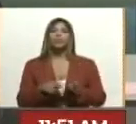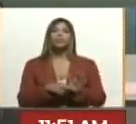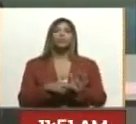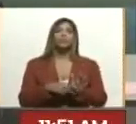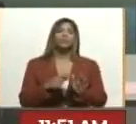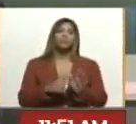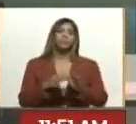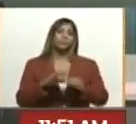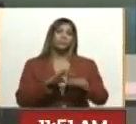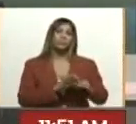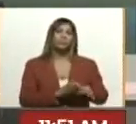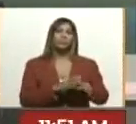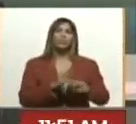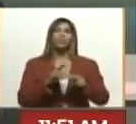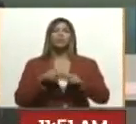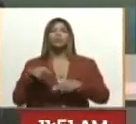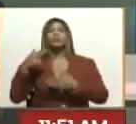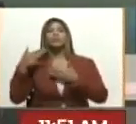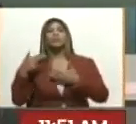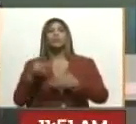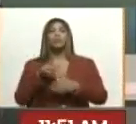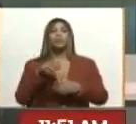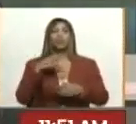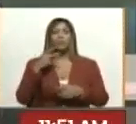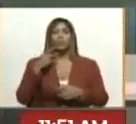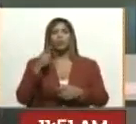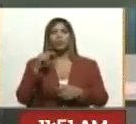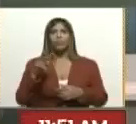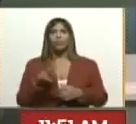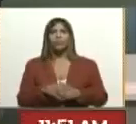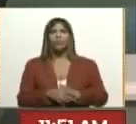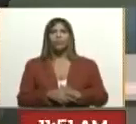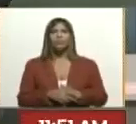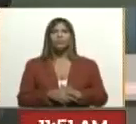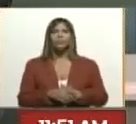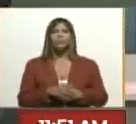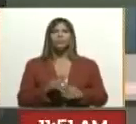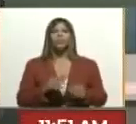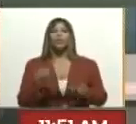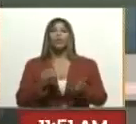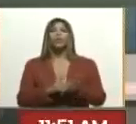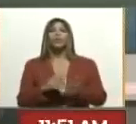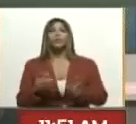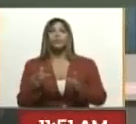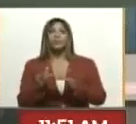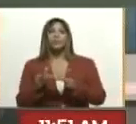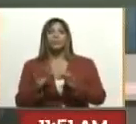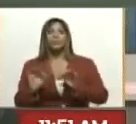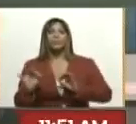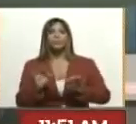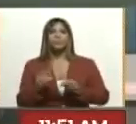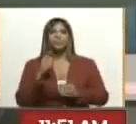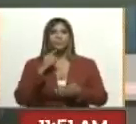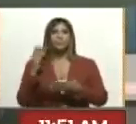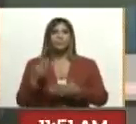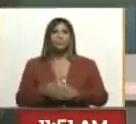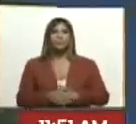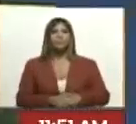y mantener secuestrado al diplomático venezolano. Me indica el equipo de producción que regresamos nuevamente al Teatro Teresa Carreño.